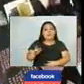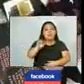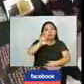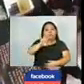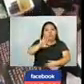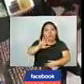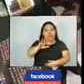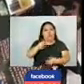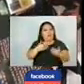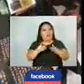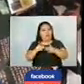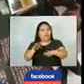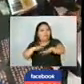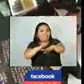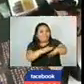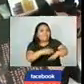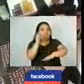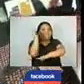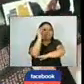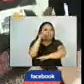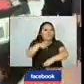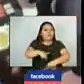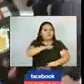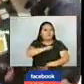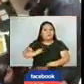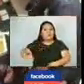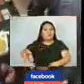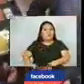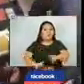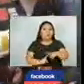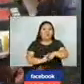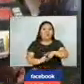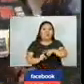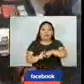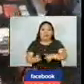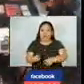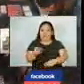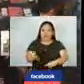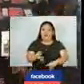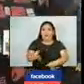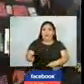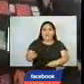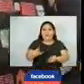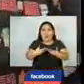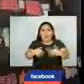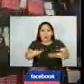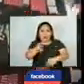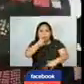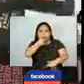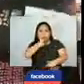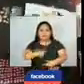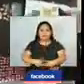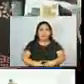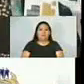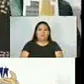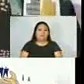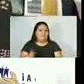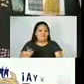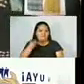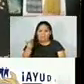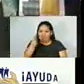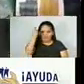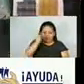menos cinco alertas tempranas han sido emitidas en El Salvador por el surgimiento de nuevas drogas como las sintéticas. Son más fáciles de